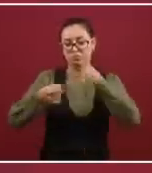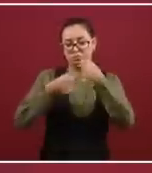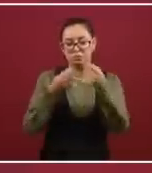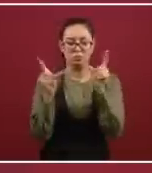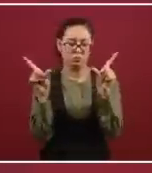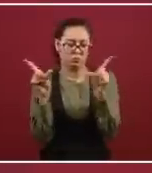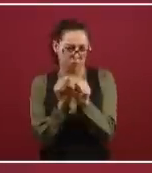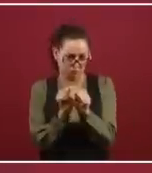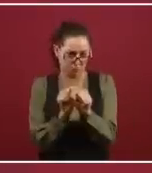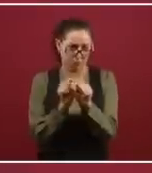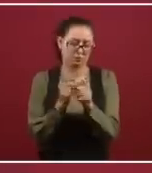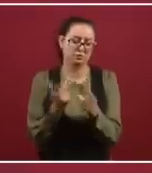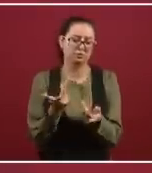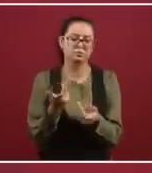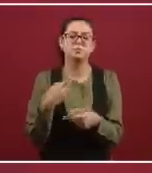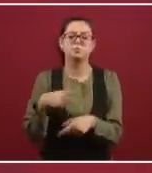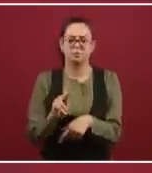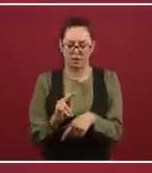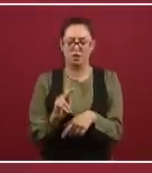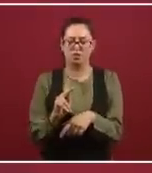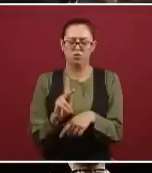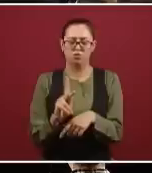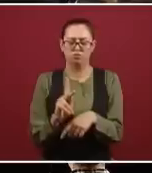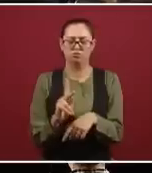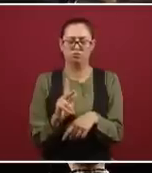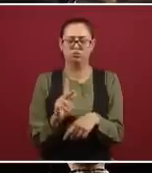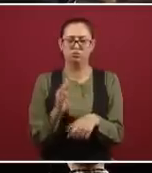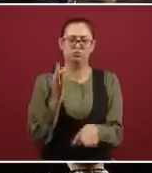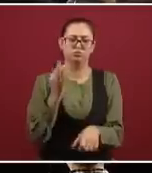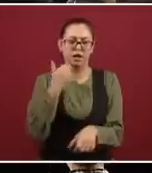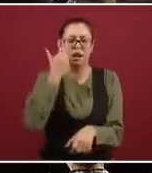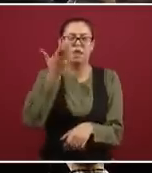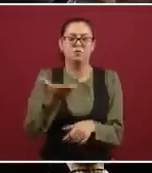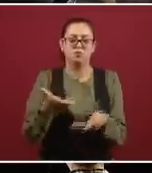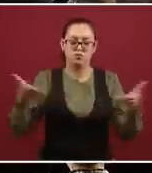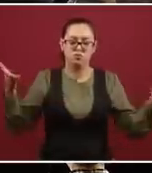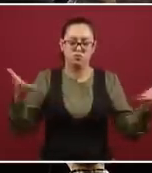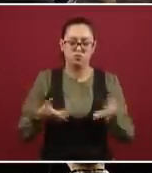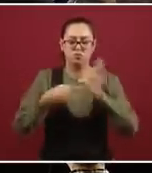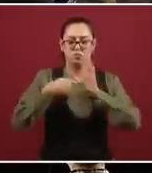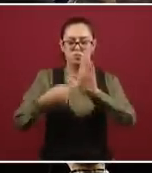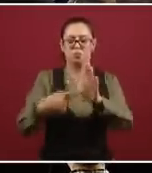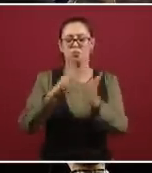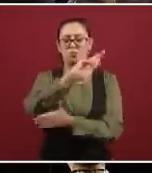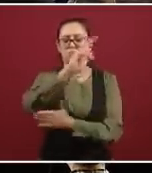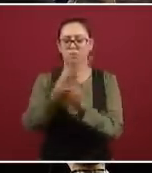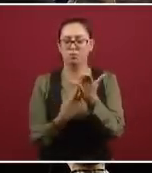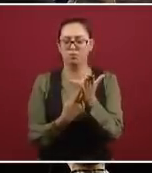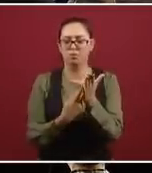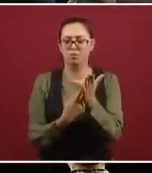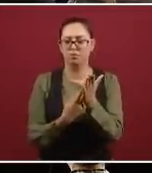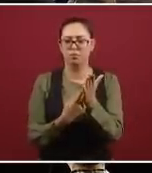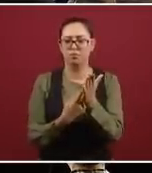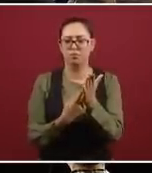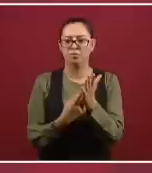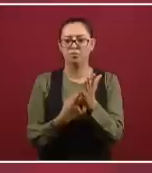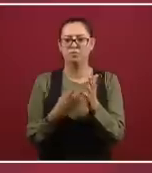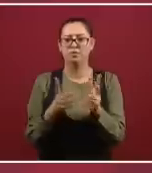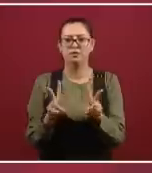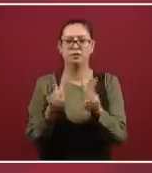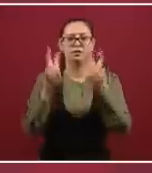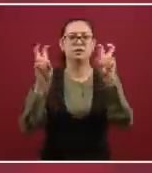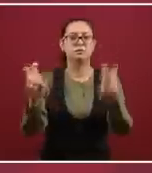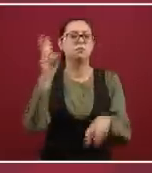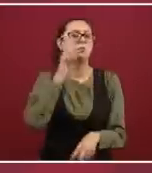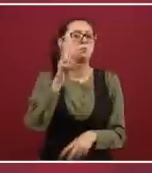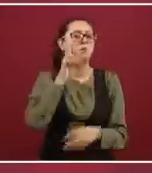nos va a dar tiempo de presentarles ya el programa en contra de las